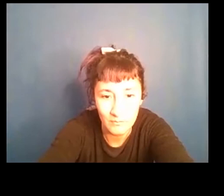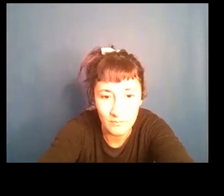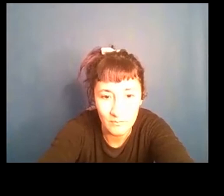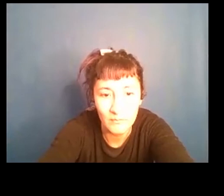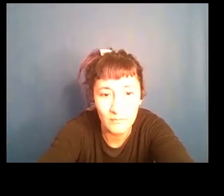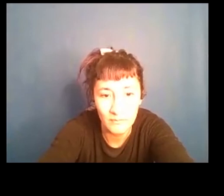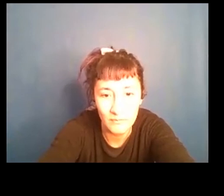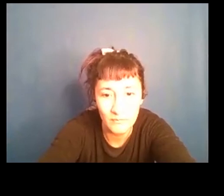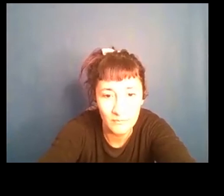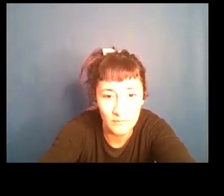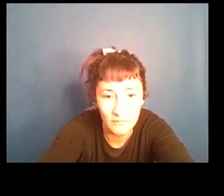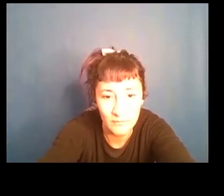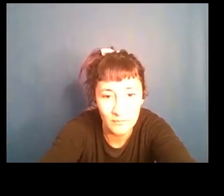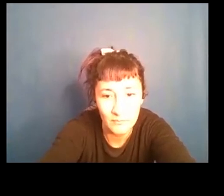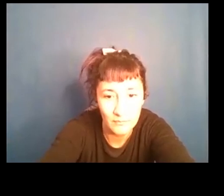¿Ahora?